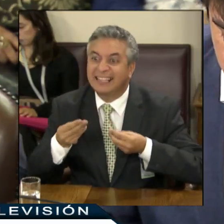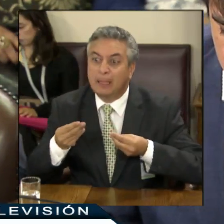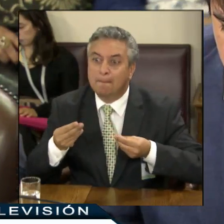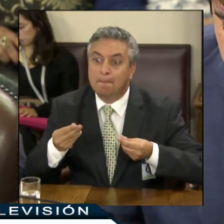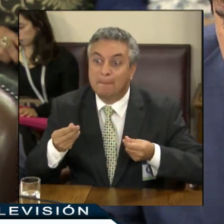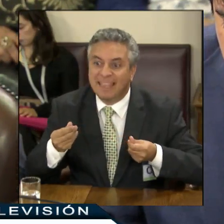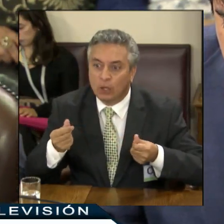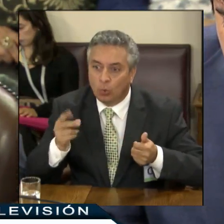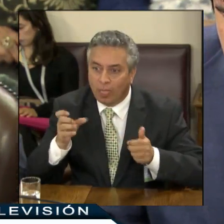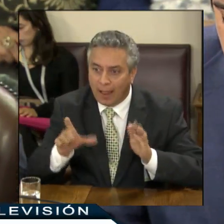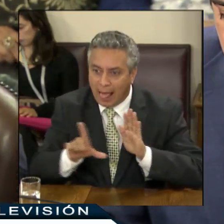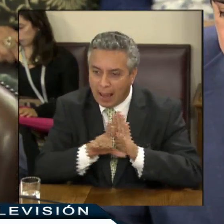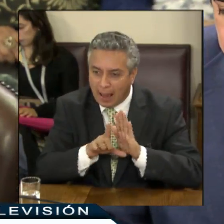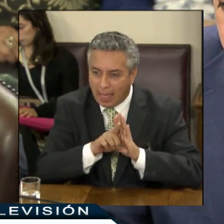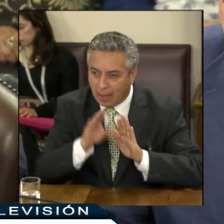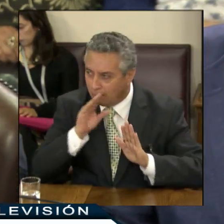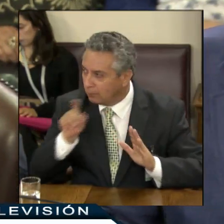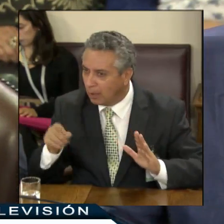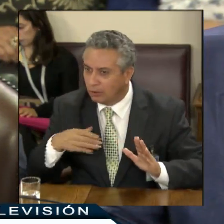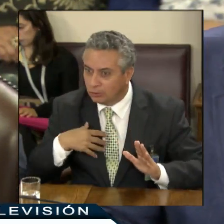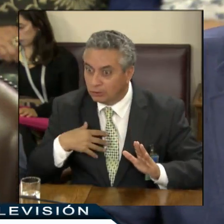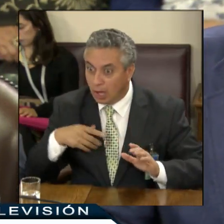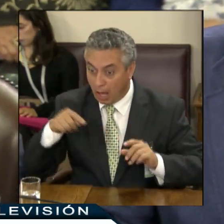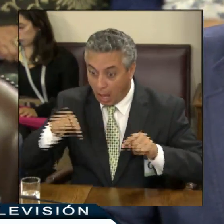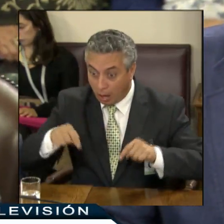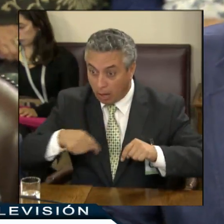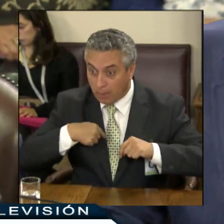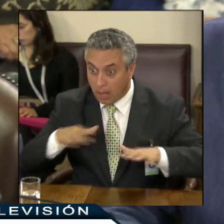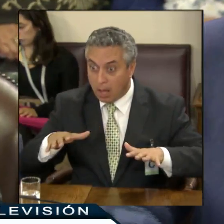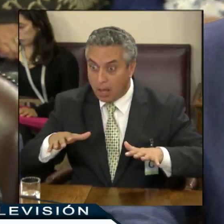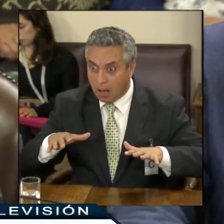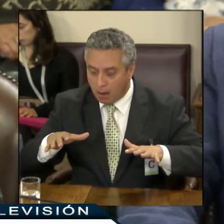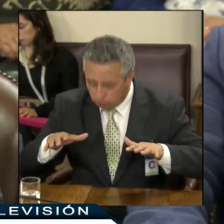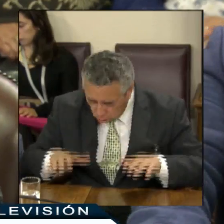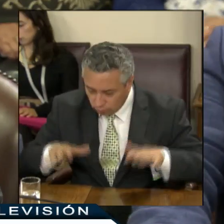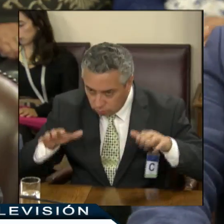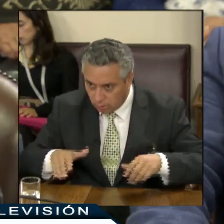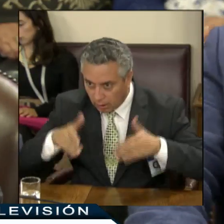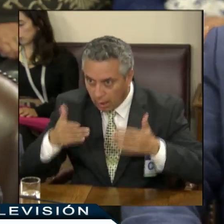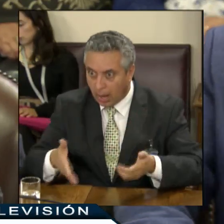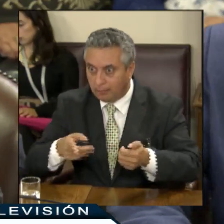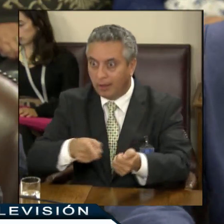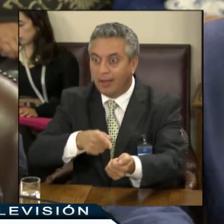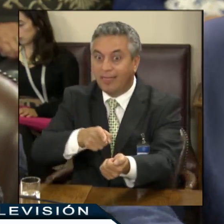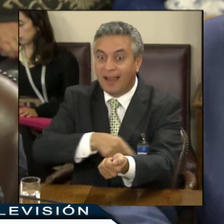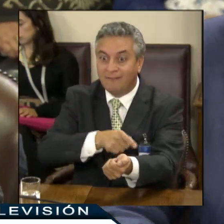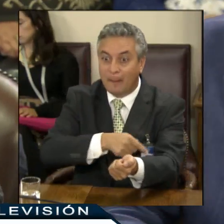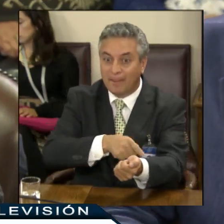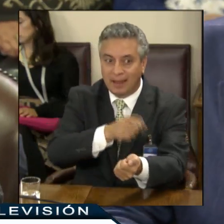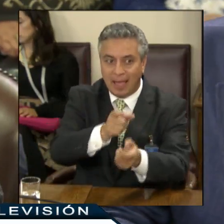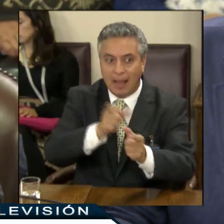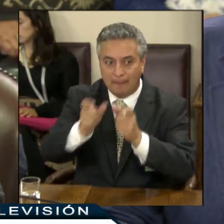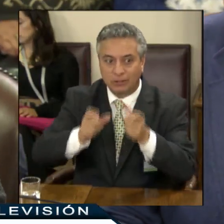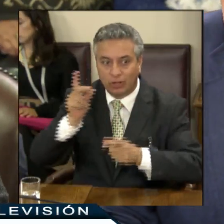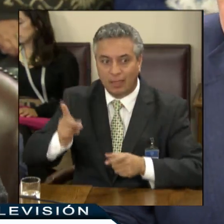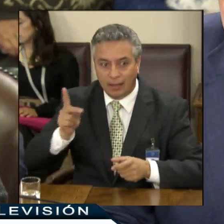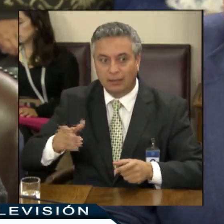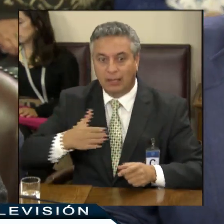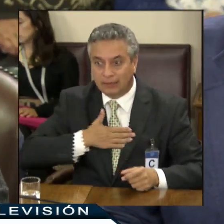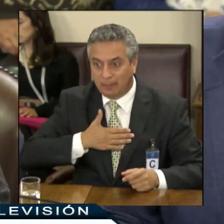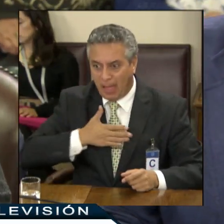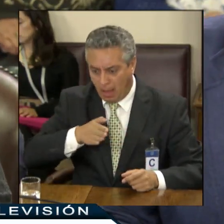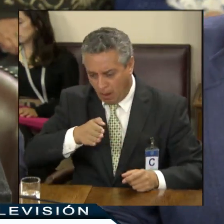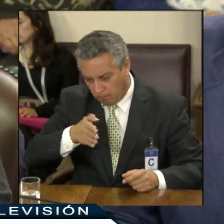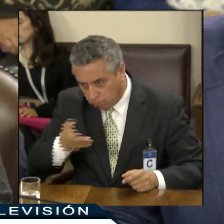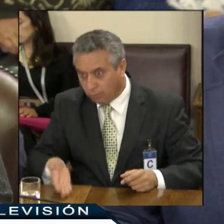ley todo esto se me cae a mí cuando hablo desde las familias de las personas con discapacidad se me cae a mí